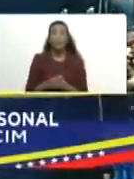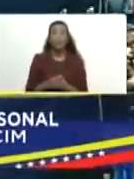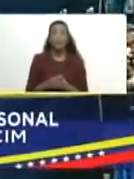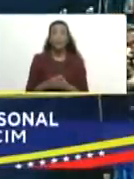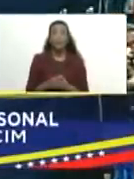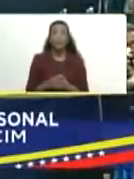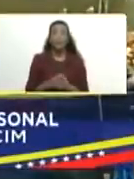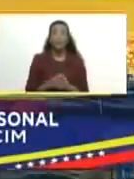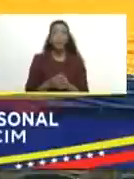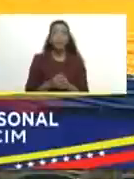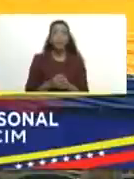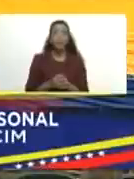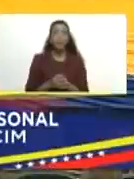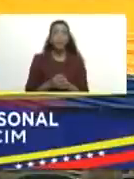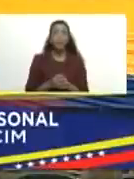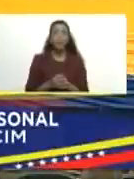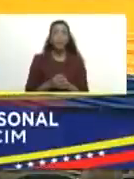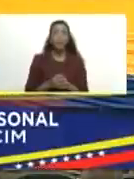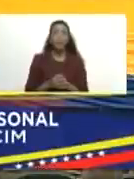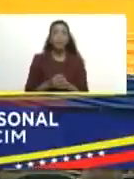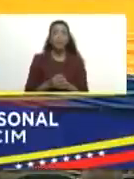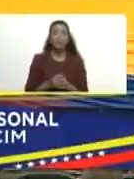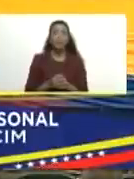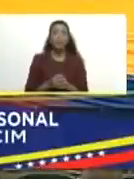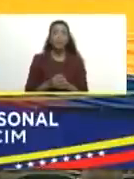primer teniente de la Fuerza Armada Nacional Bolivariana.